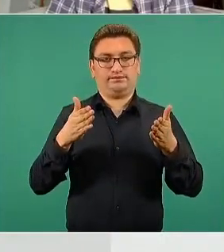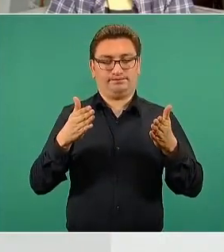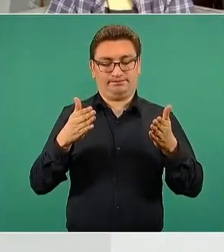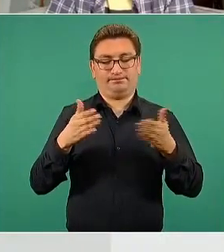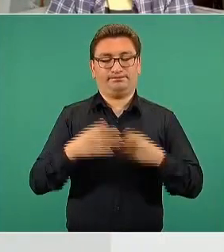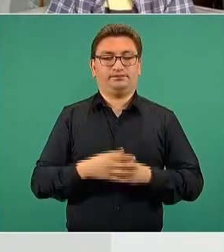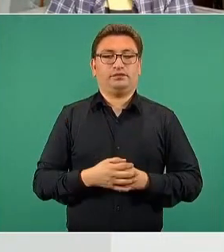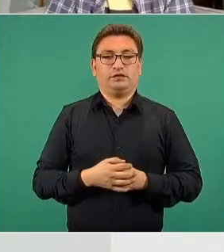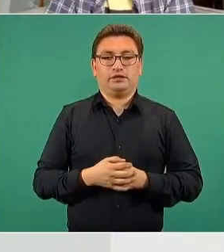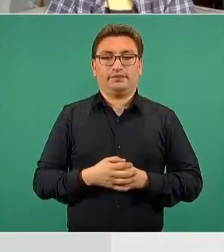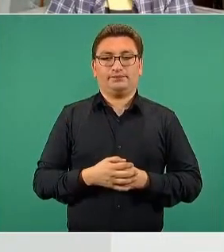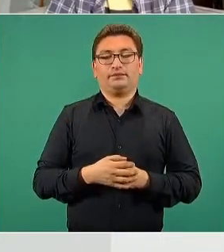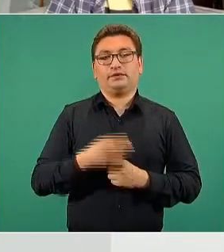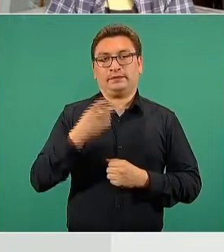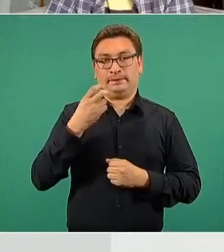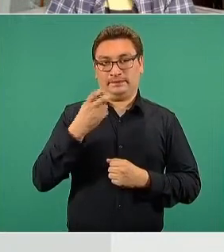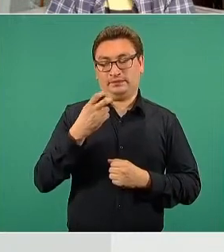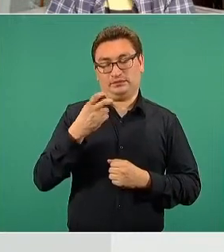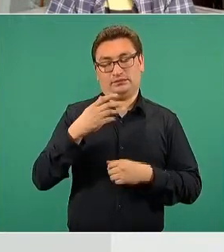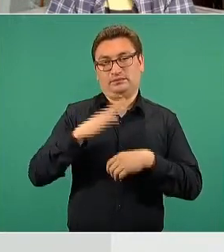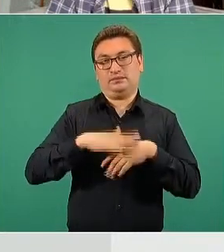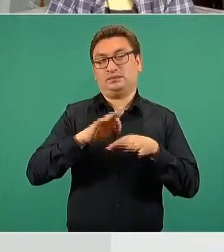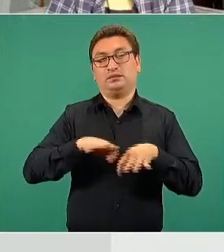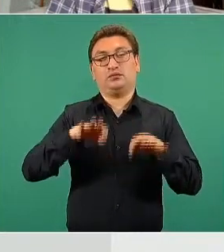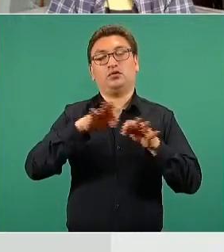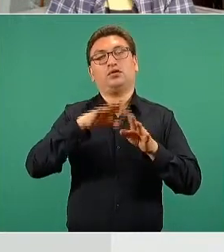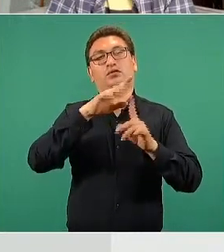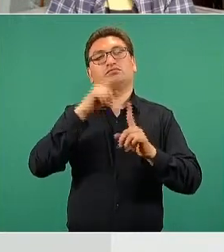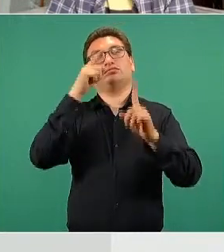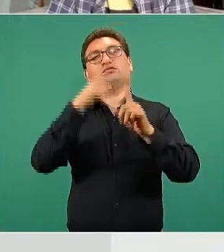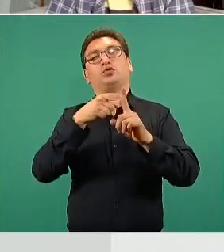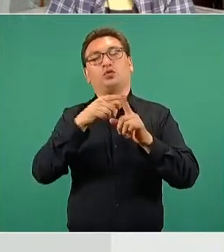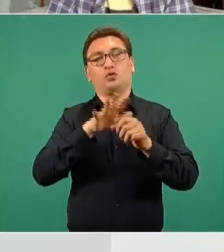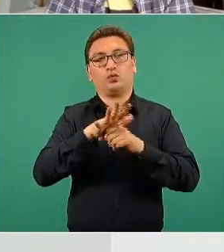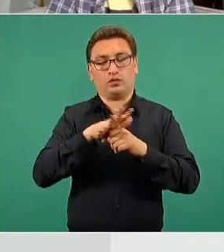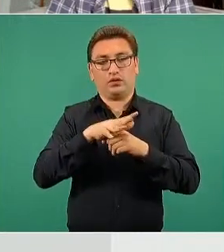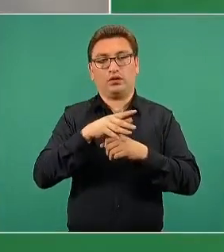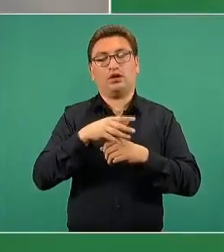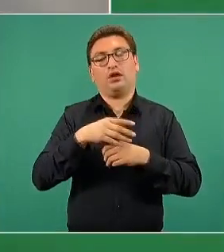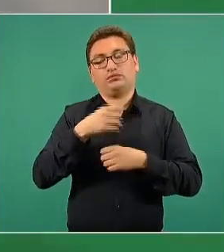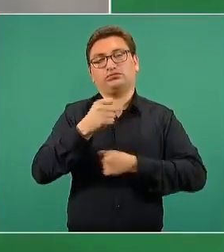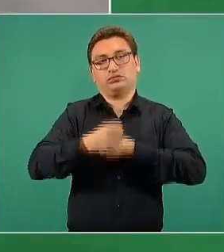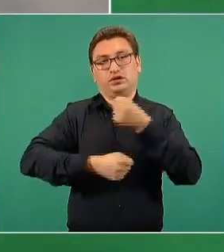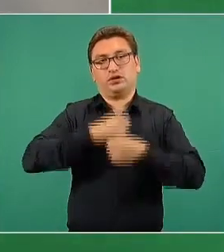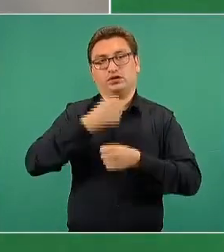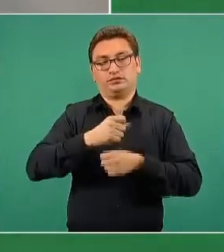próximos meses y sobre todo con vistas al año escolar